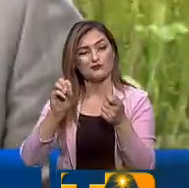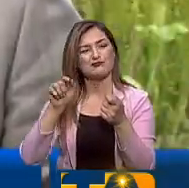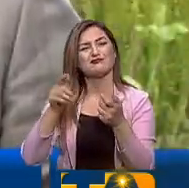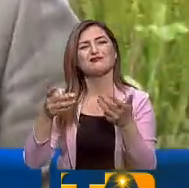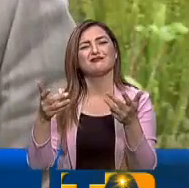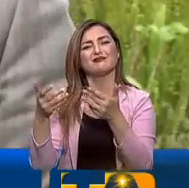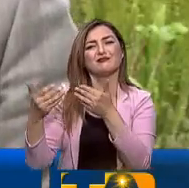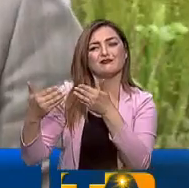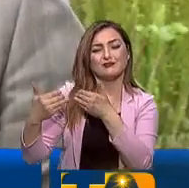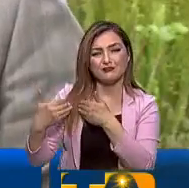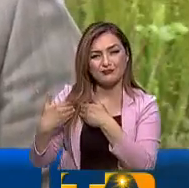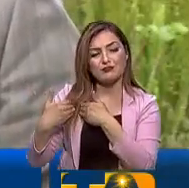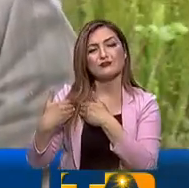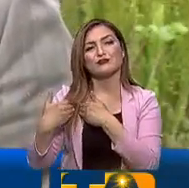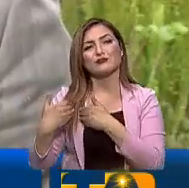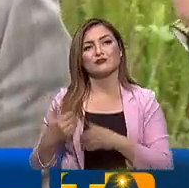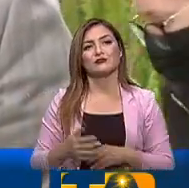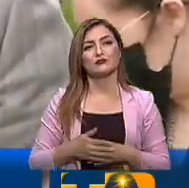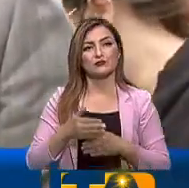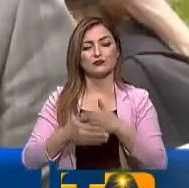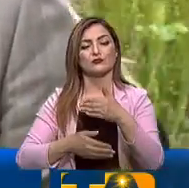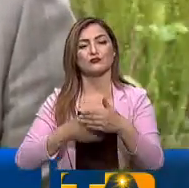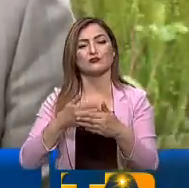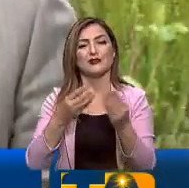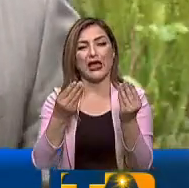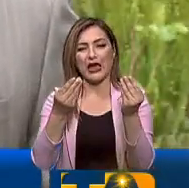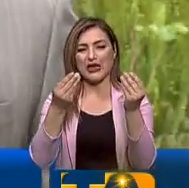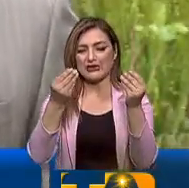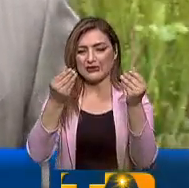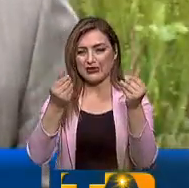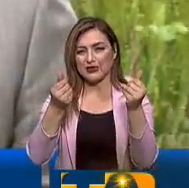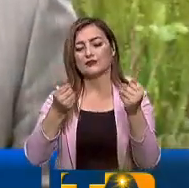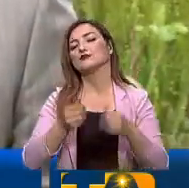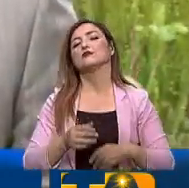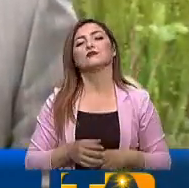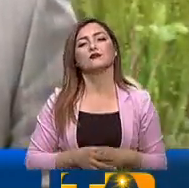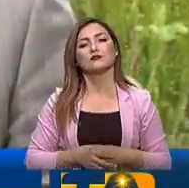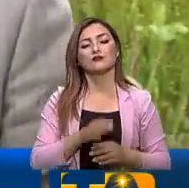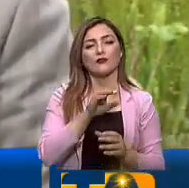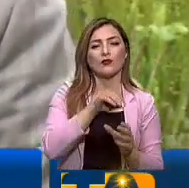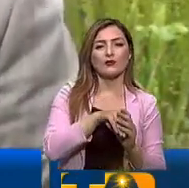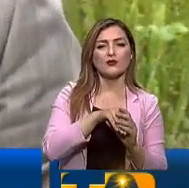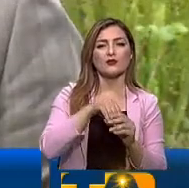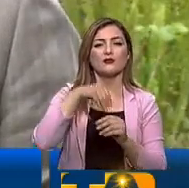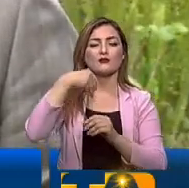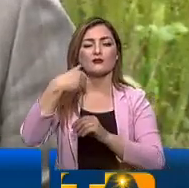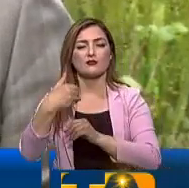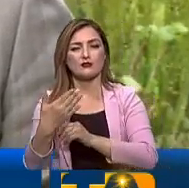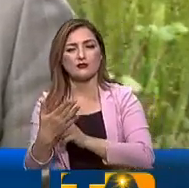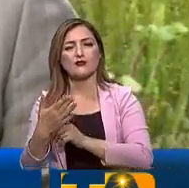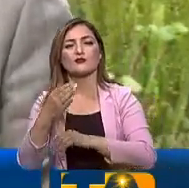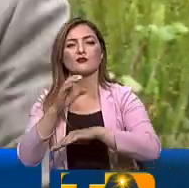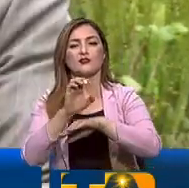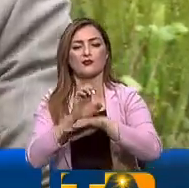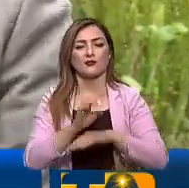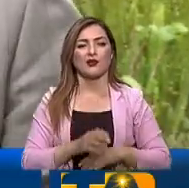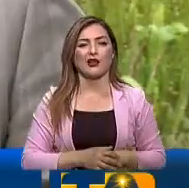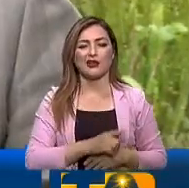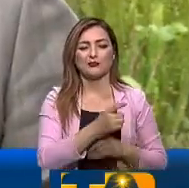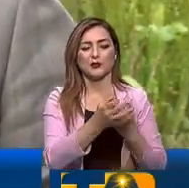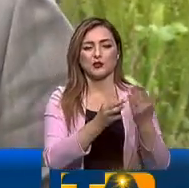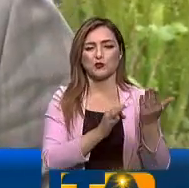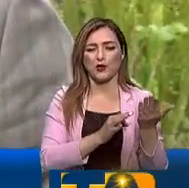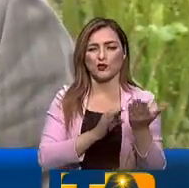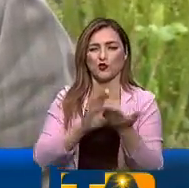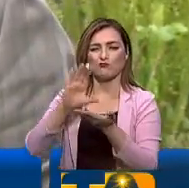se encarga del establecimiento de procesos de calidad tanto dentro como para fuera del país. Lo resumimos